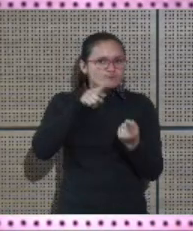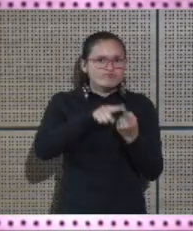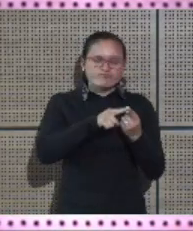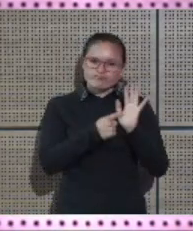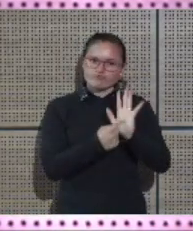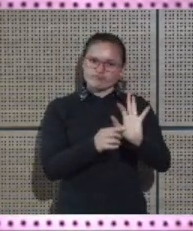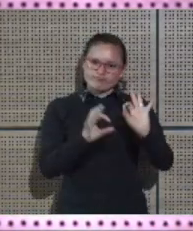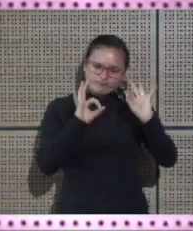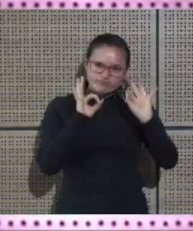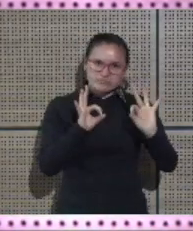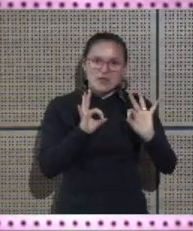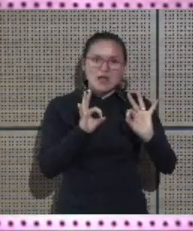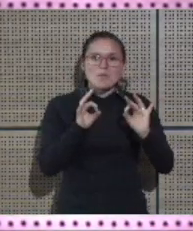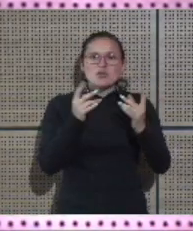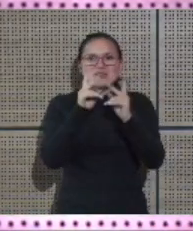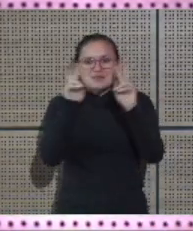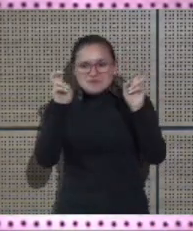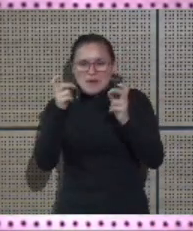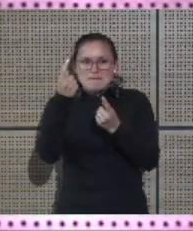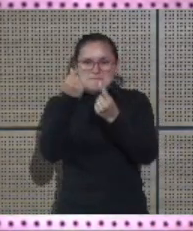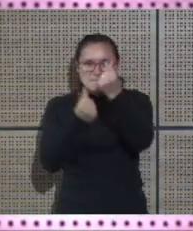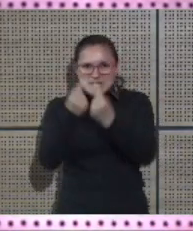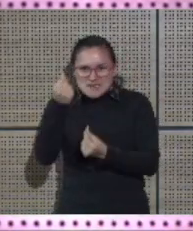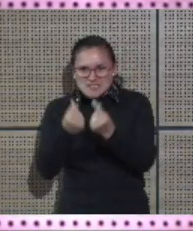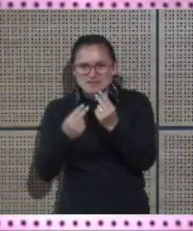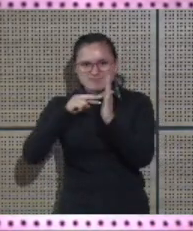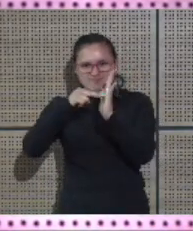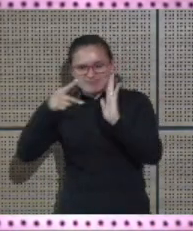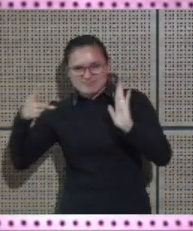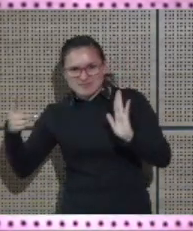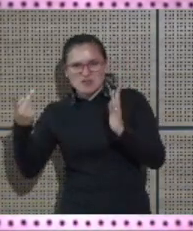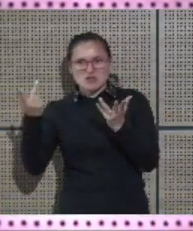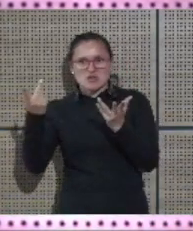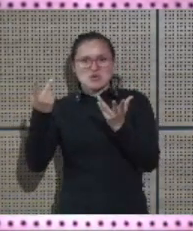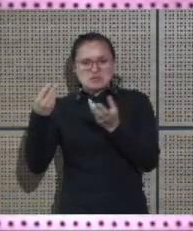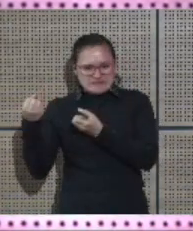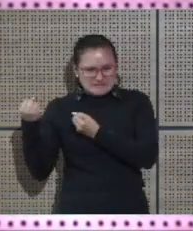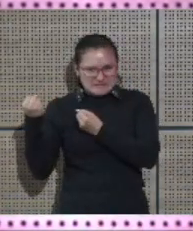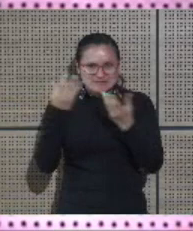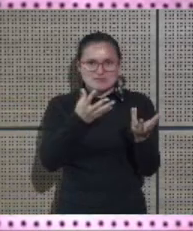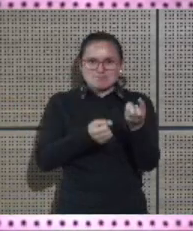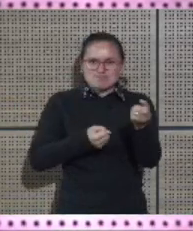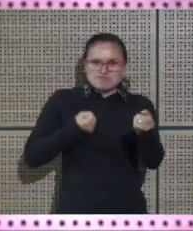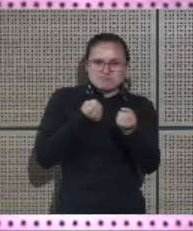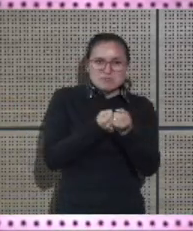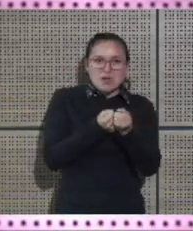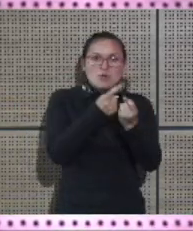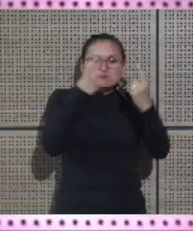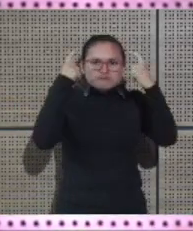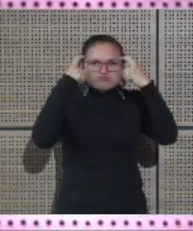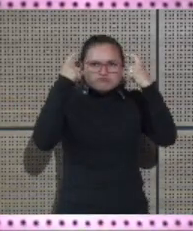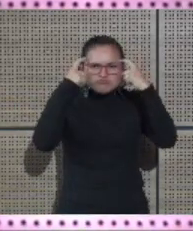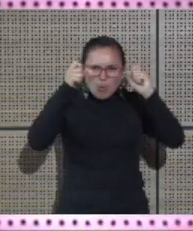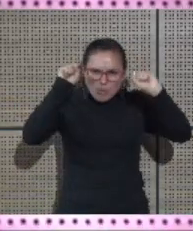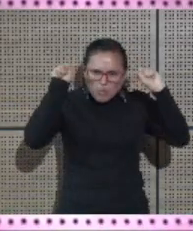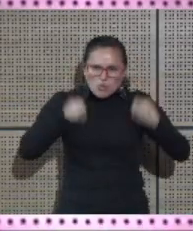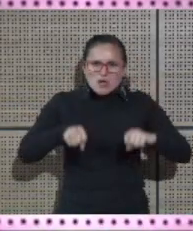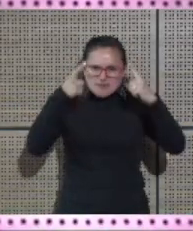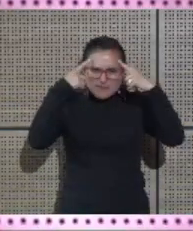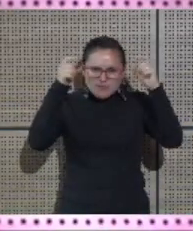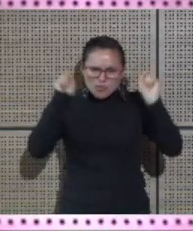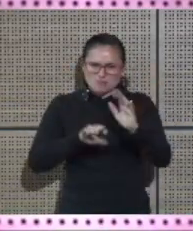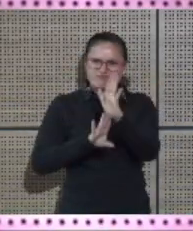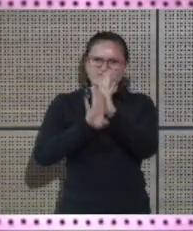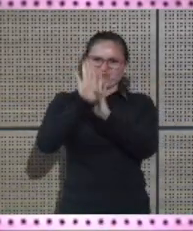norteamericano, el inmenso aparato científico tecnológico norteamericano, el inmenso potencial intelectual de los Estados